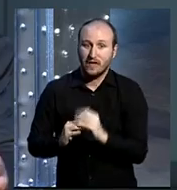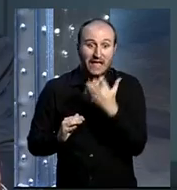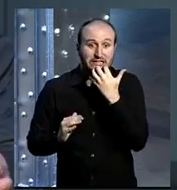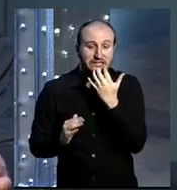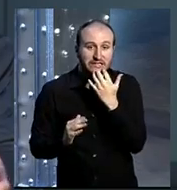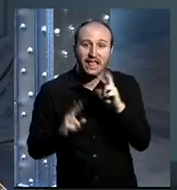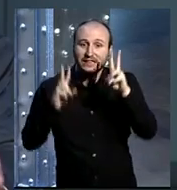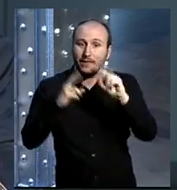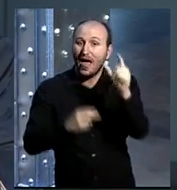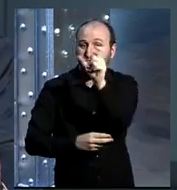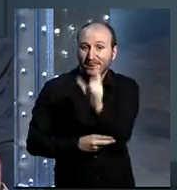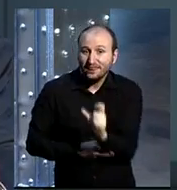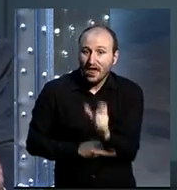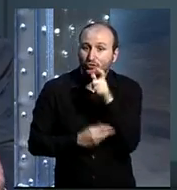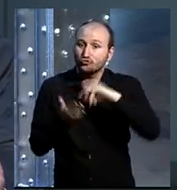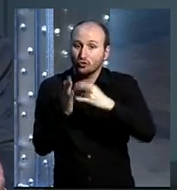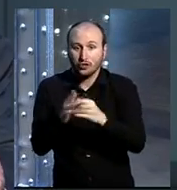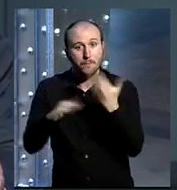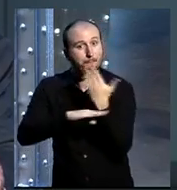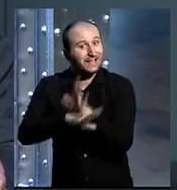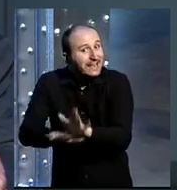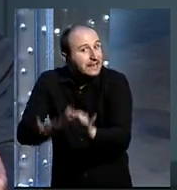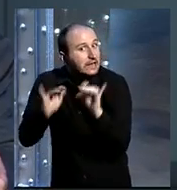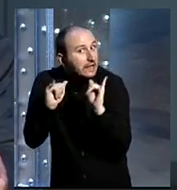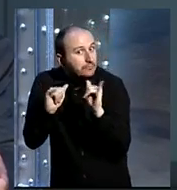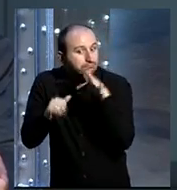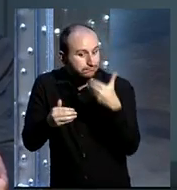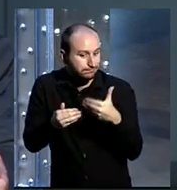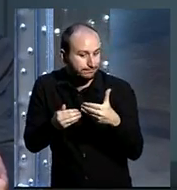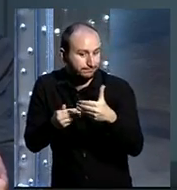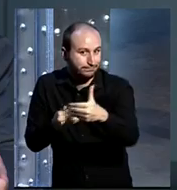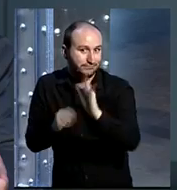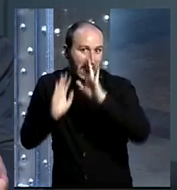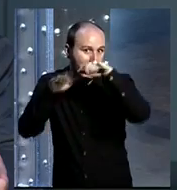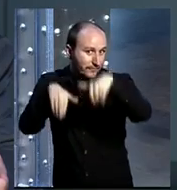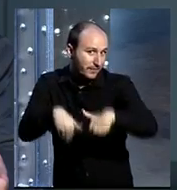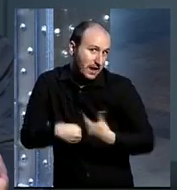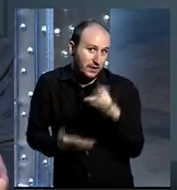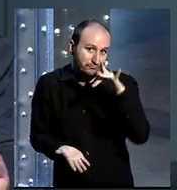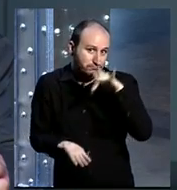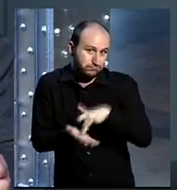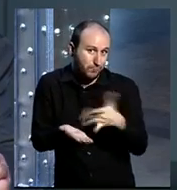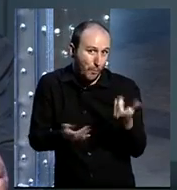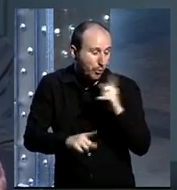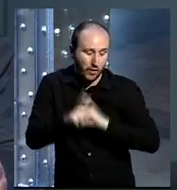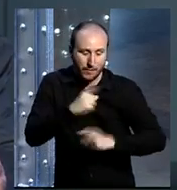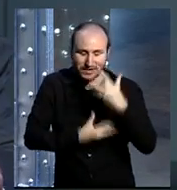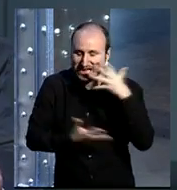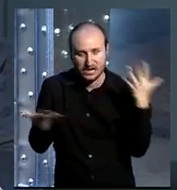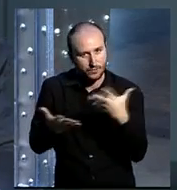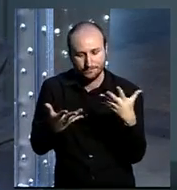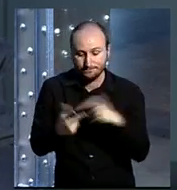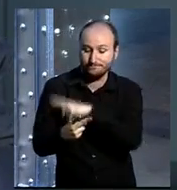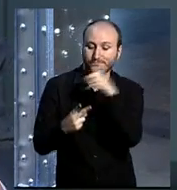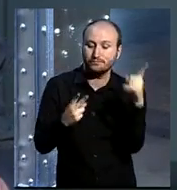el problema de los datos, si no se resuelve bien el problema de los datos, pues en definitiva sería un problema, ¿no? El segundo que se coge es el de